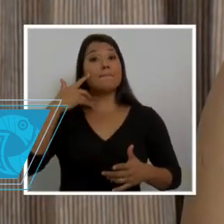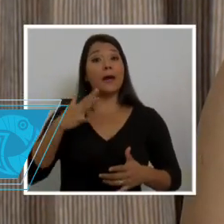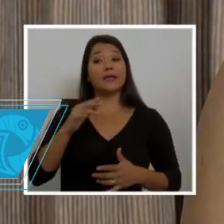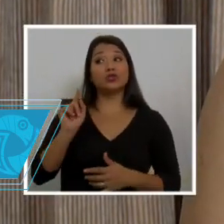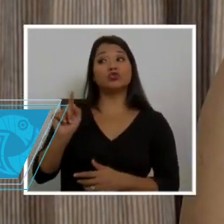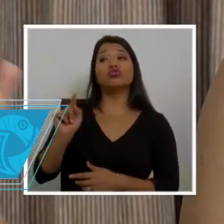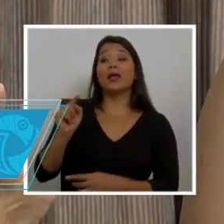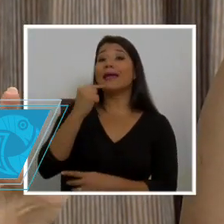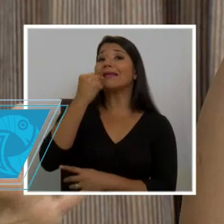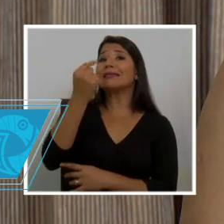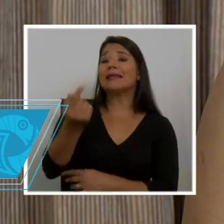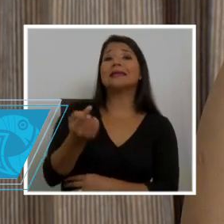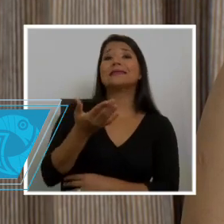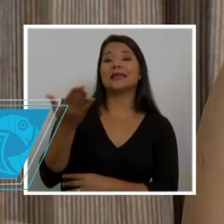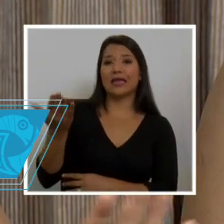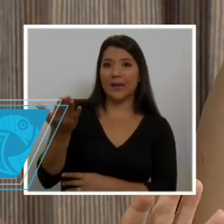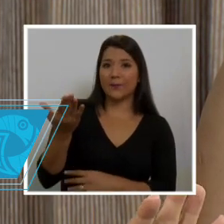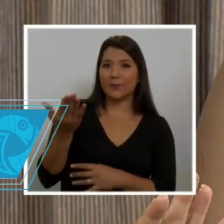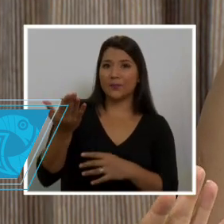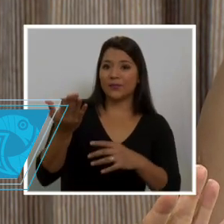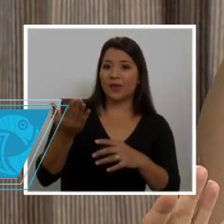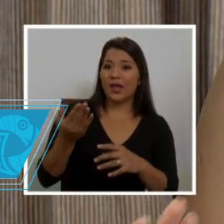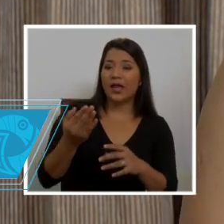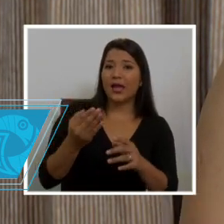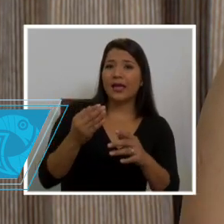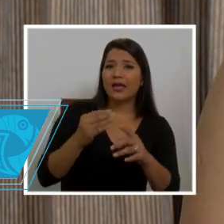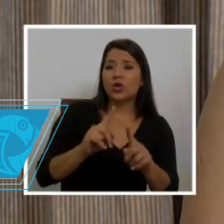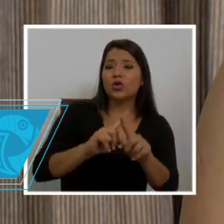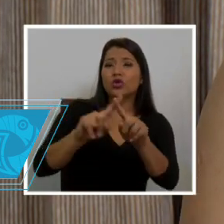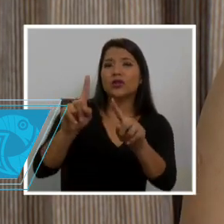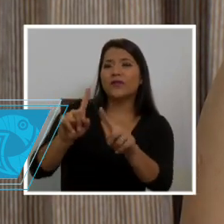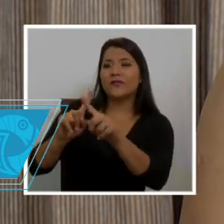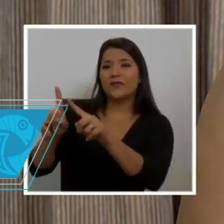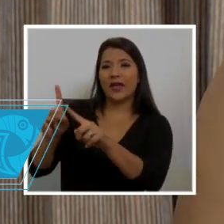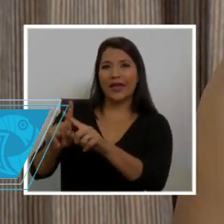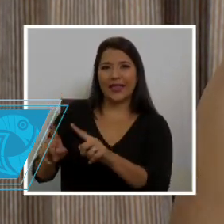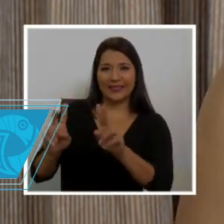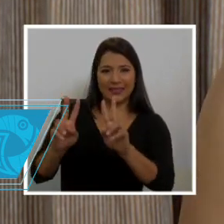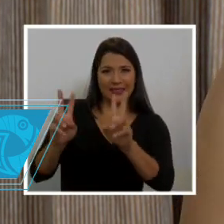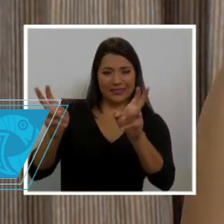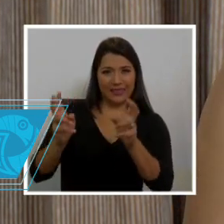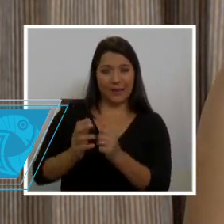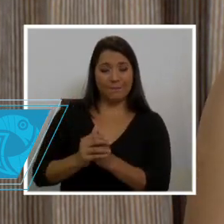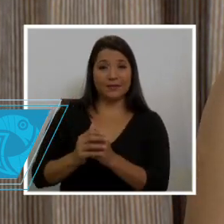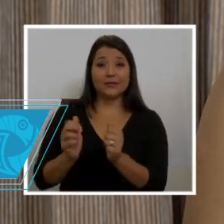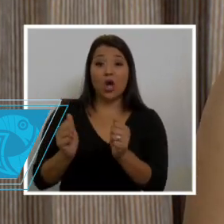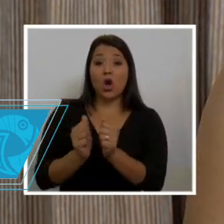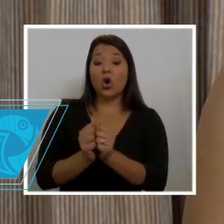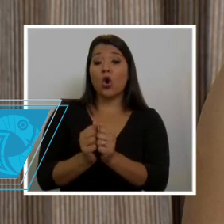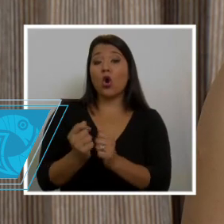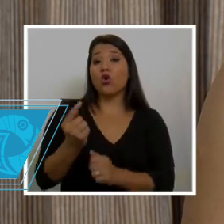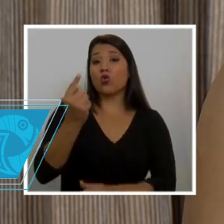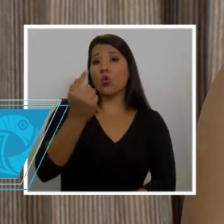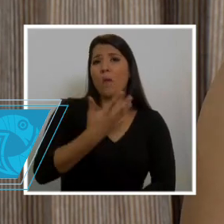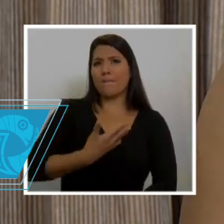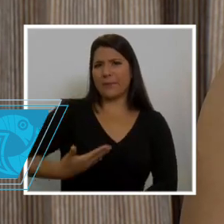es que las diferencias en los temas con una presidencia porque es muy importante